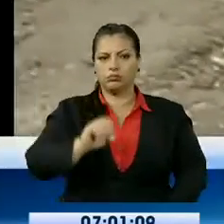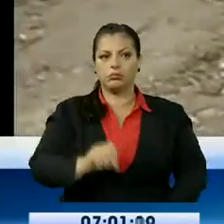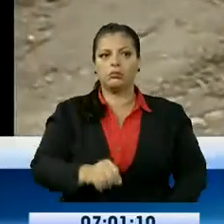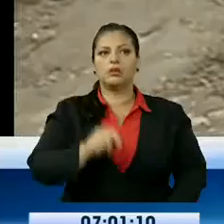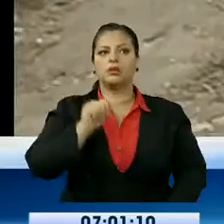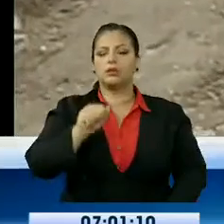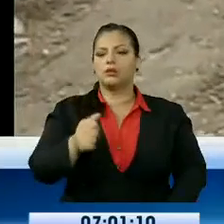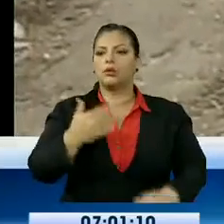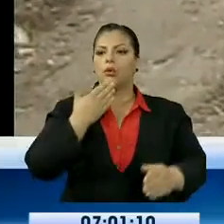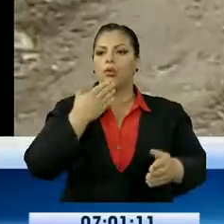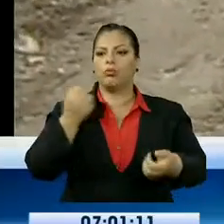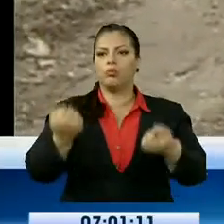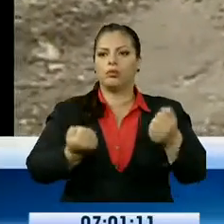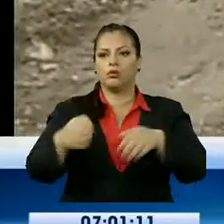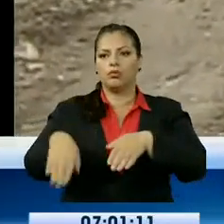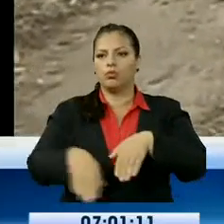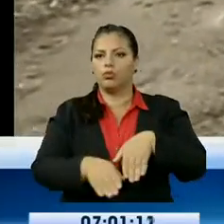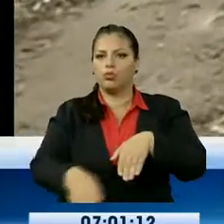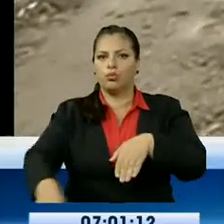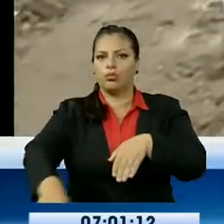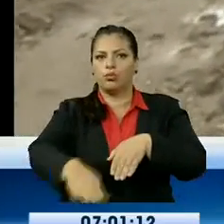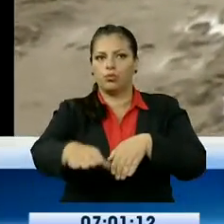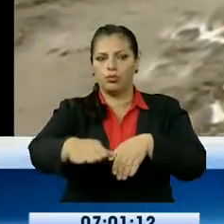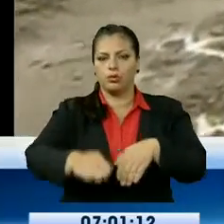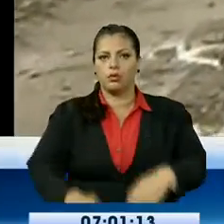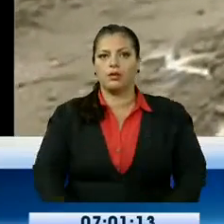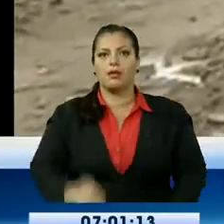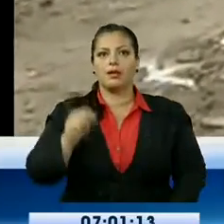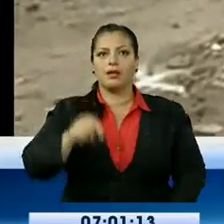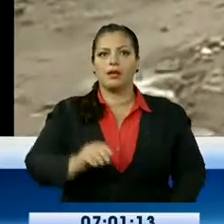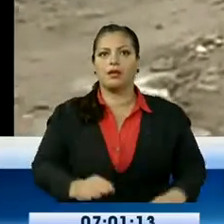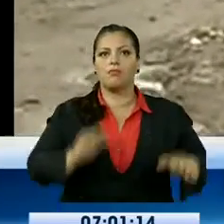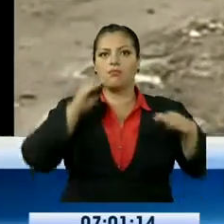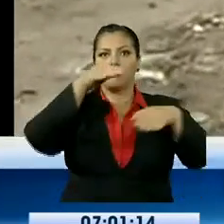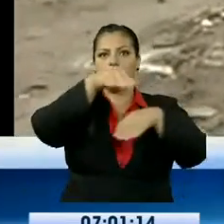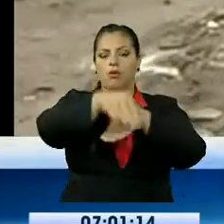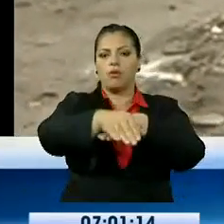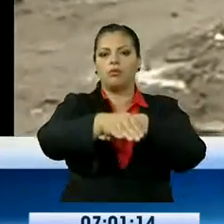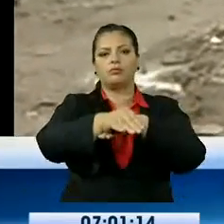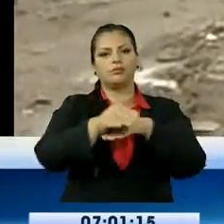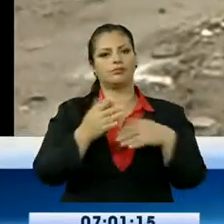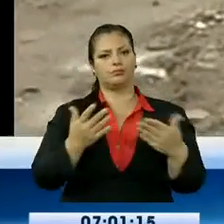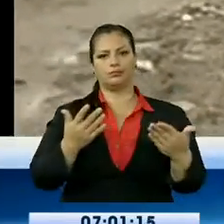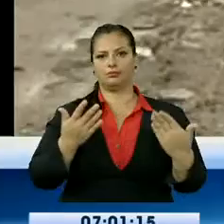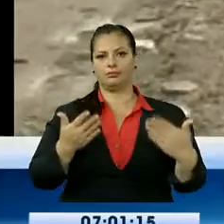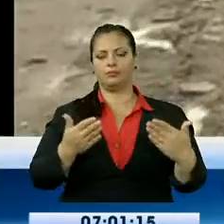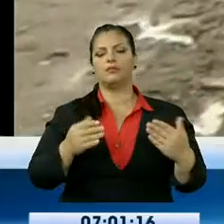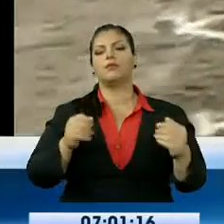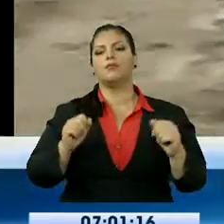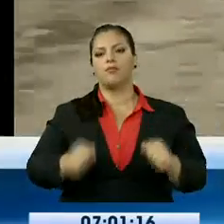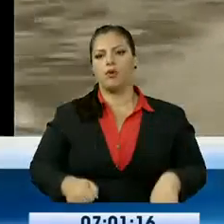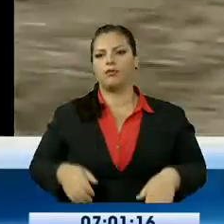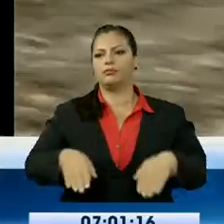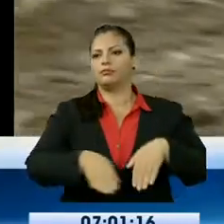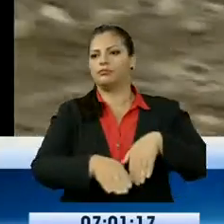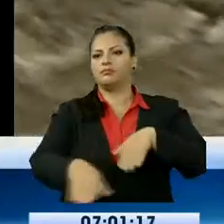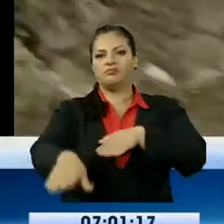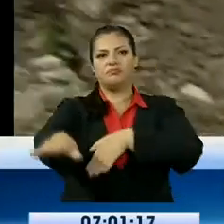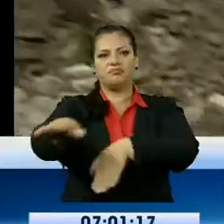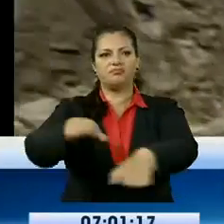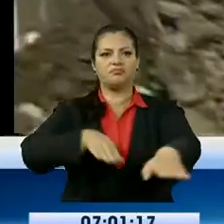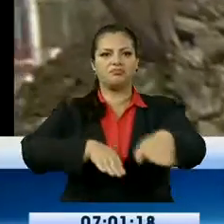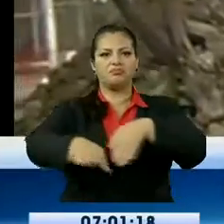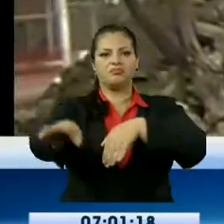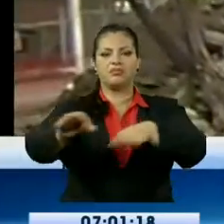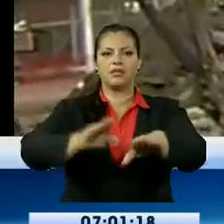de tráfico a nivel. Ya no habrá un puente a desnivel, sino un distribuidor a nivel, ¿no? La idea es que este proceso esté